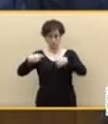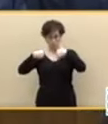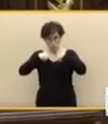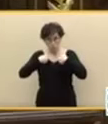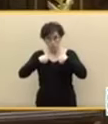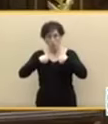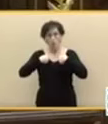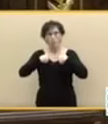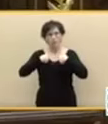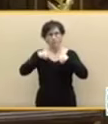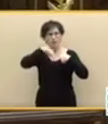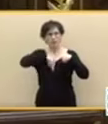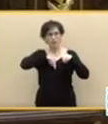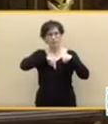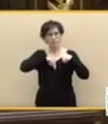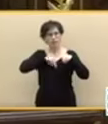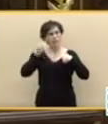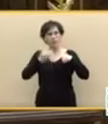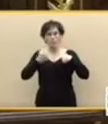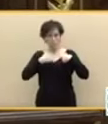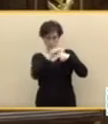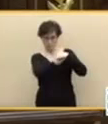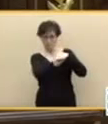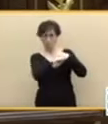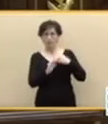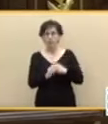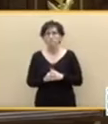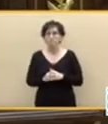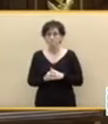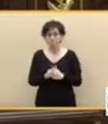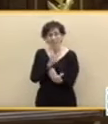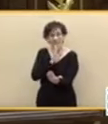preguntarle, ¿esto, lo que acabo de leer yo aquí,